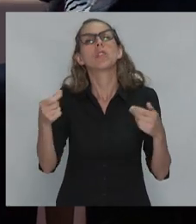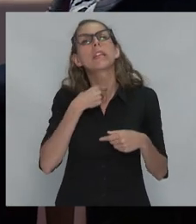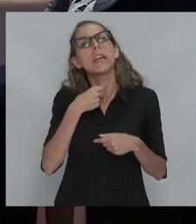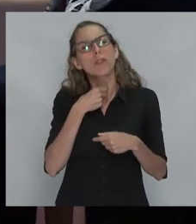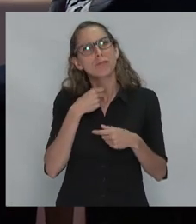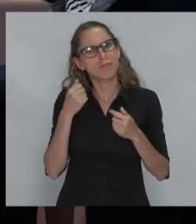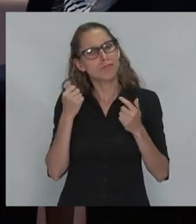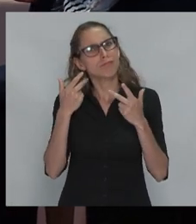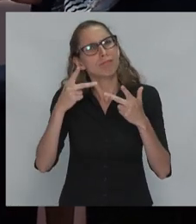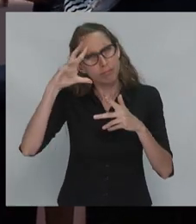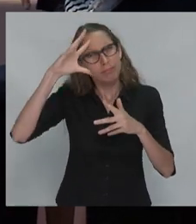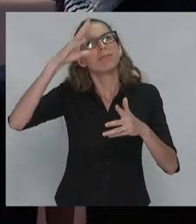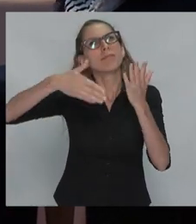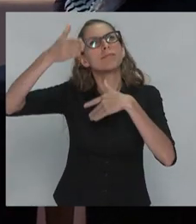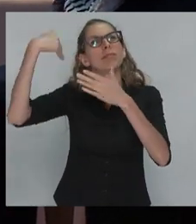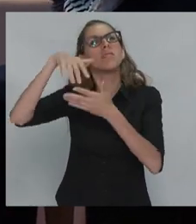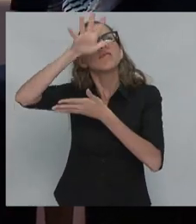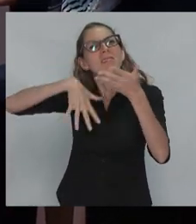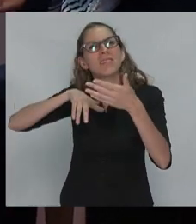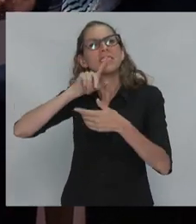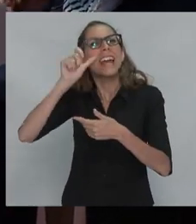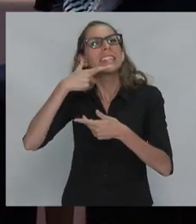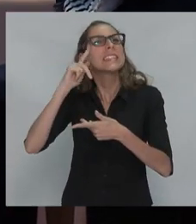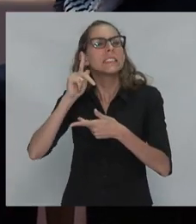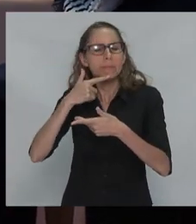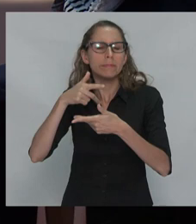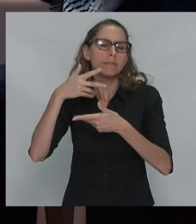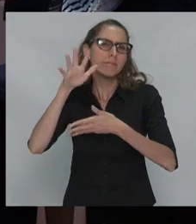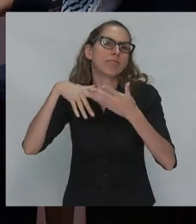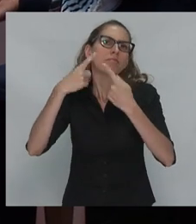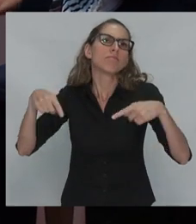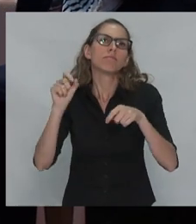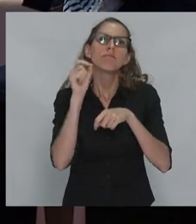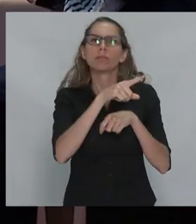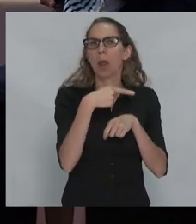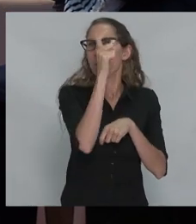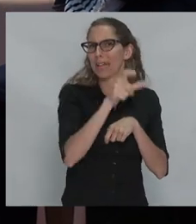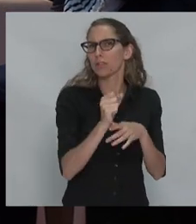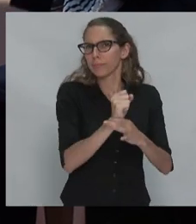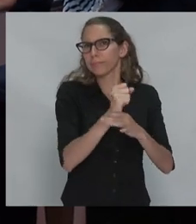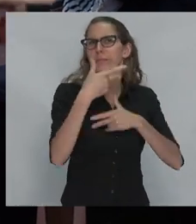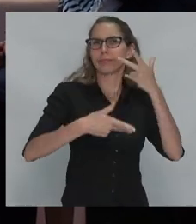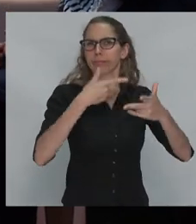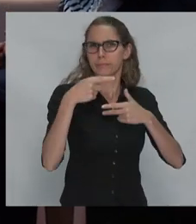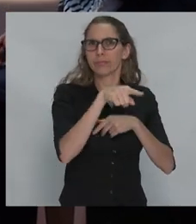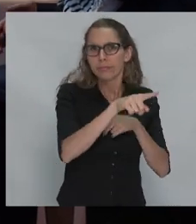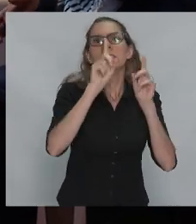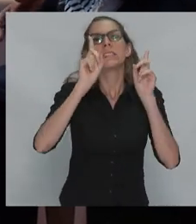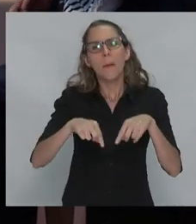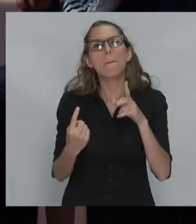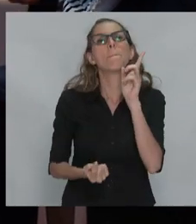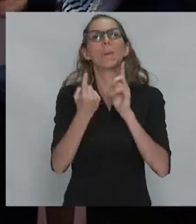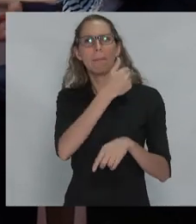recordar una tesis que pregonaba John Foster Dulles y la primera ministra